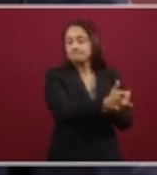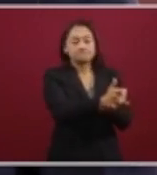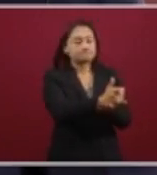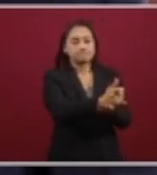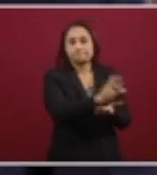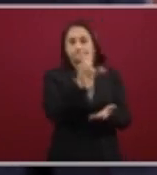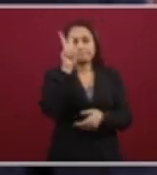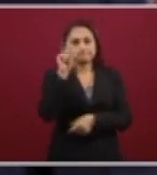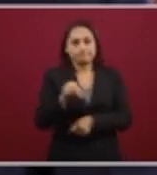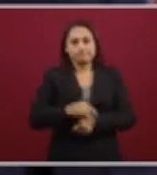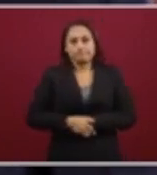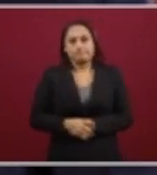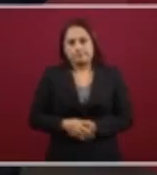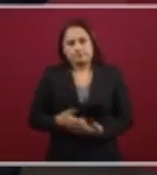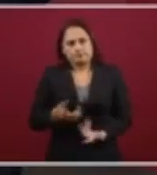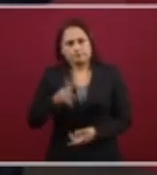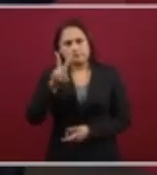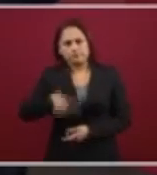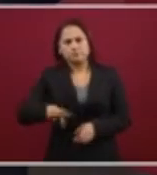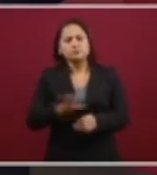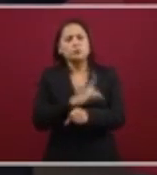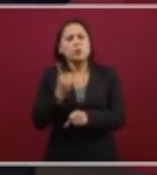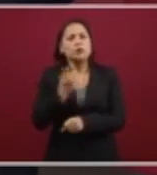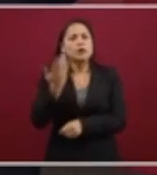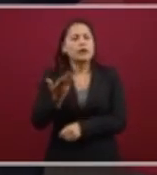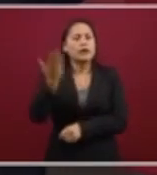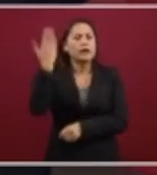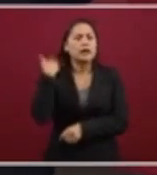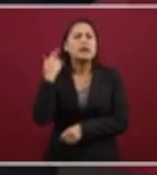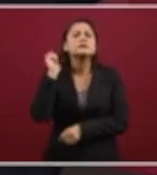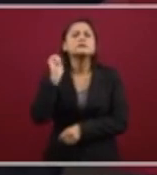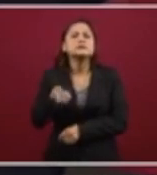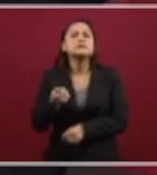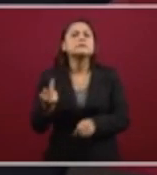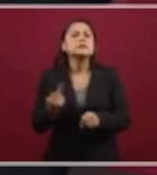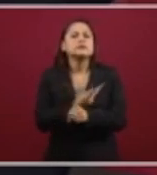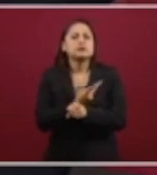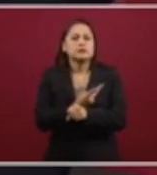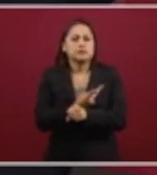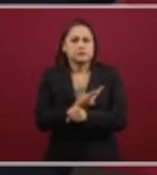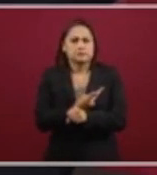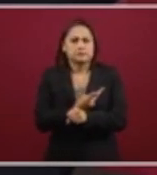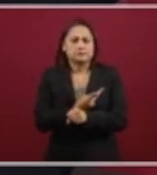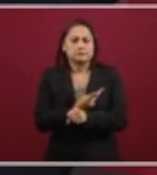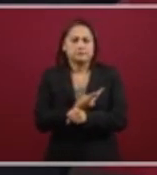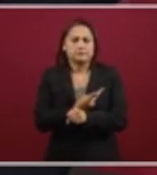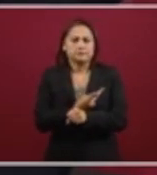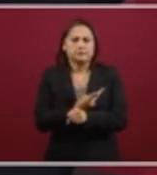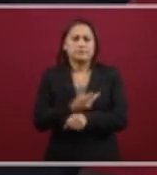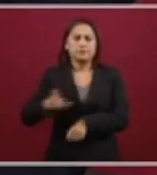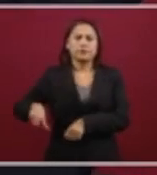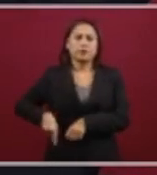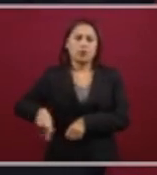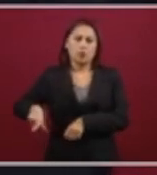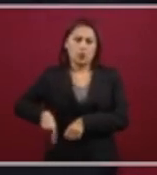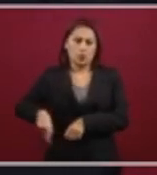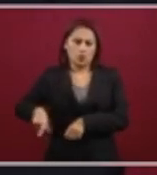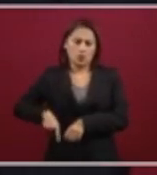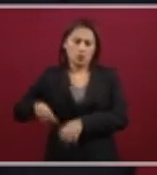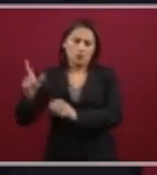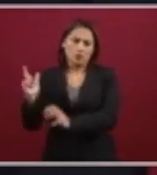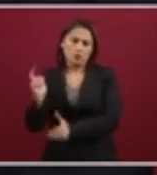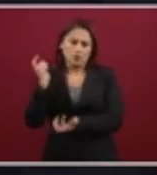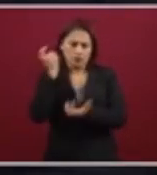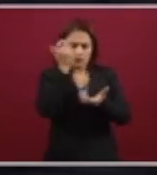Es que era el colmo. Se entregaban recursos públicos